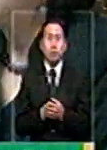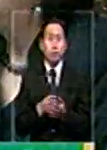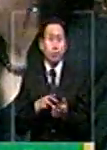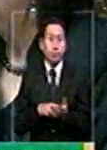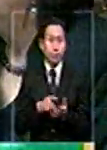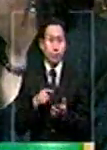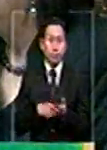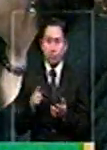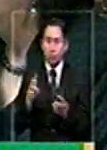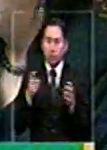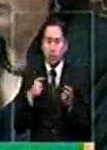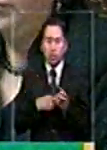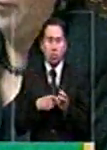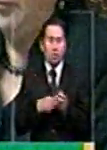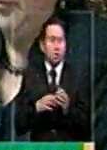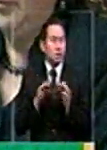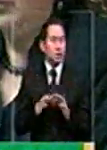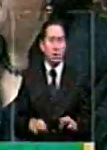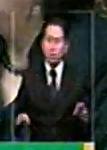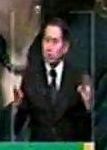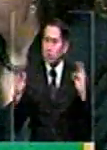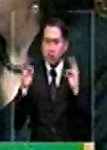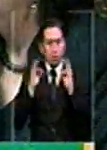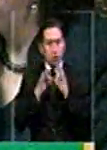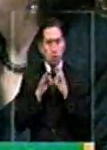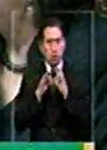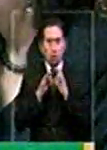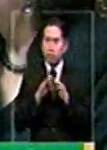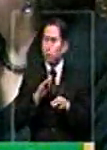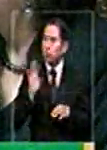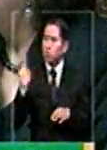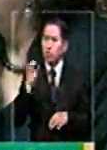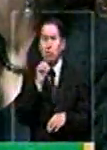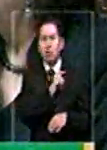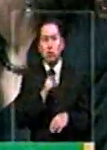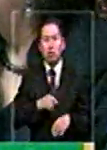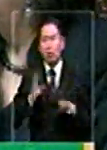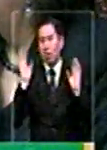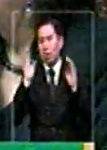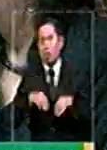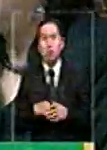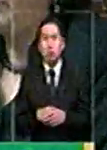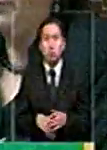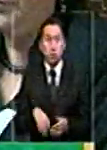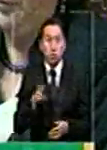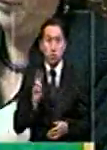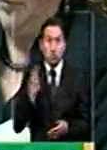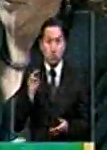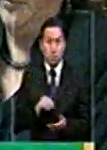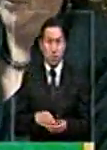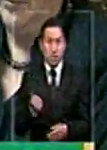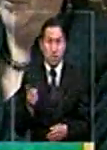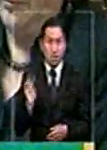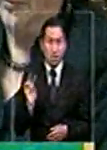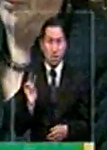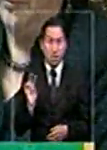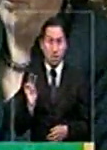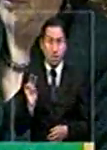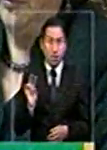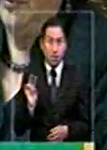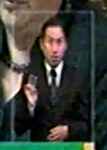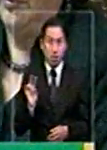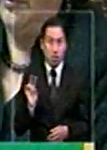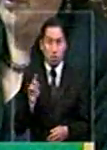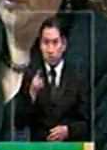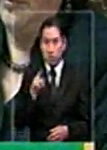realmente de un tema tan importante que a ellos no les interesó. El 2017 ya se